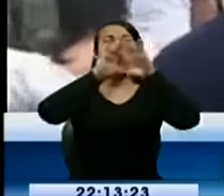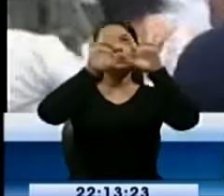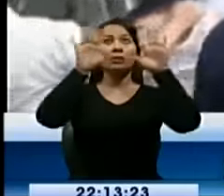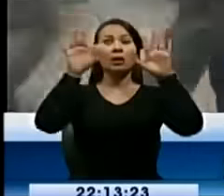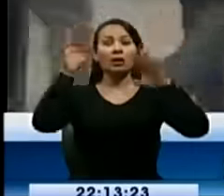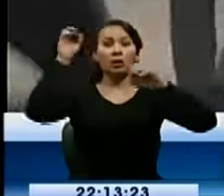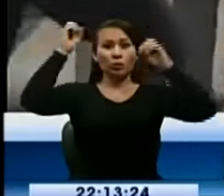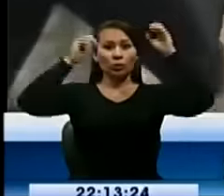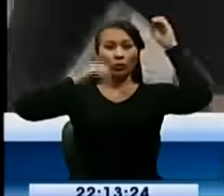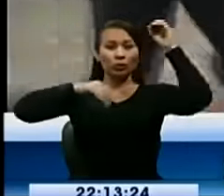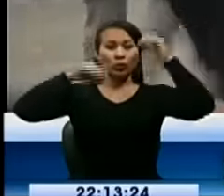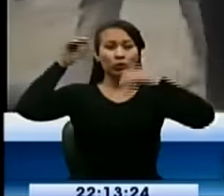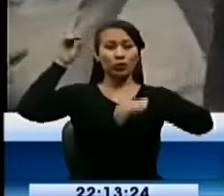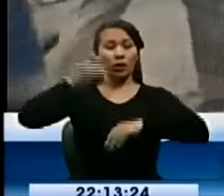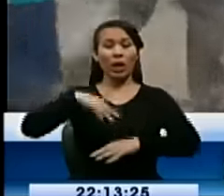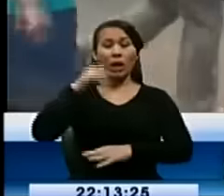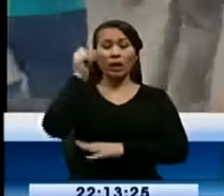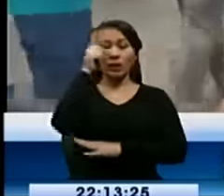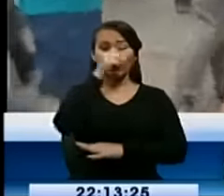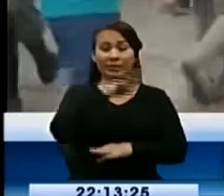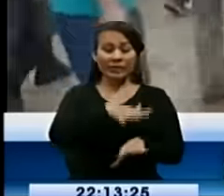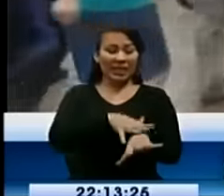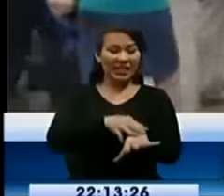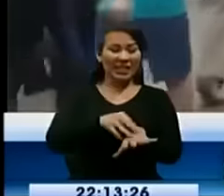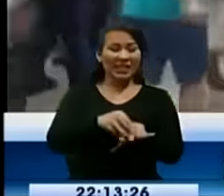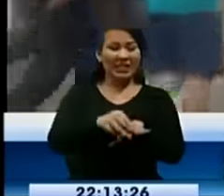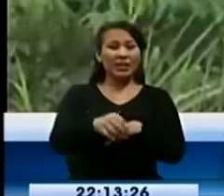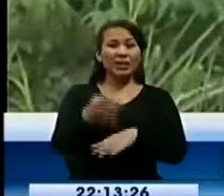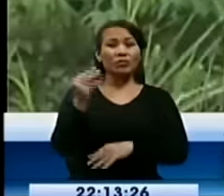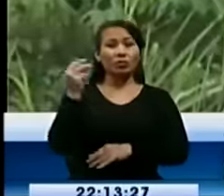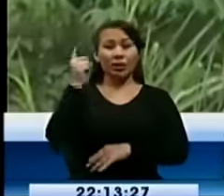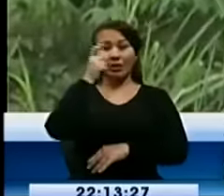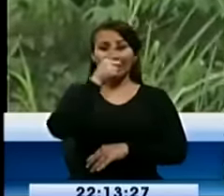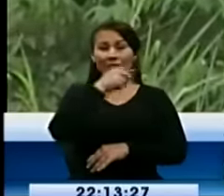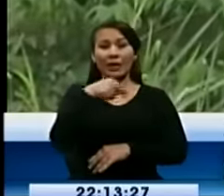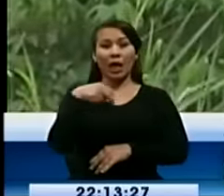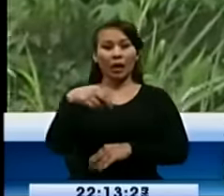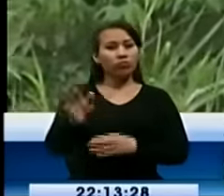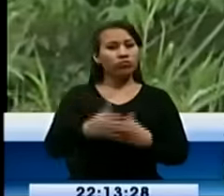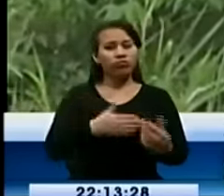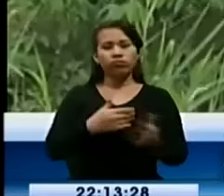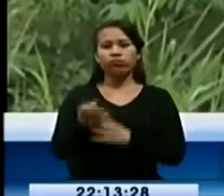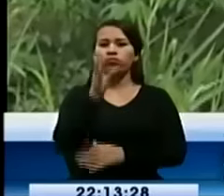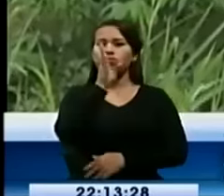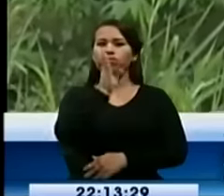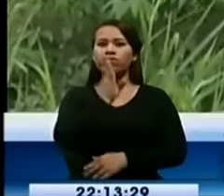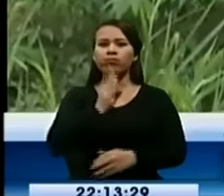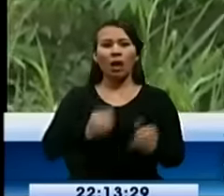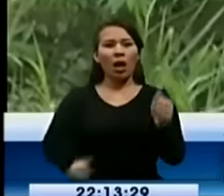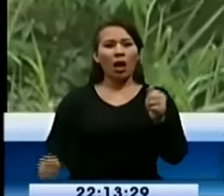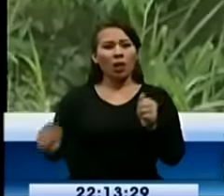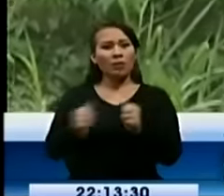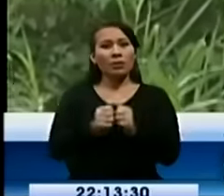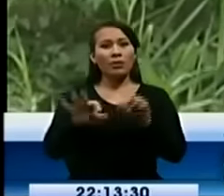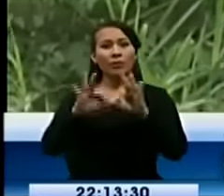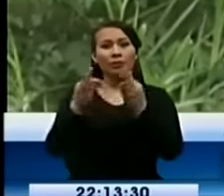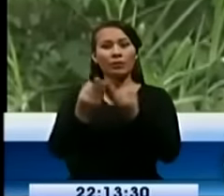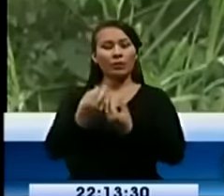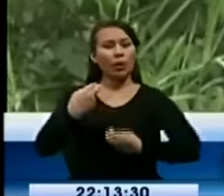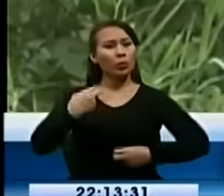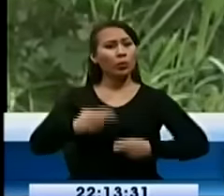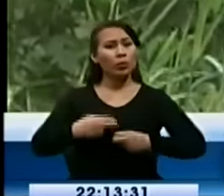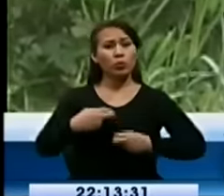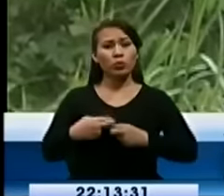comando, dificultando el camino de la multitud, que a pesar de todo, acompañaba a la familia en ese duro momento.